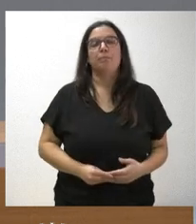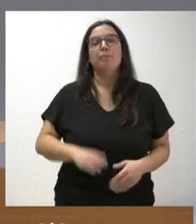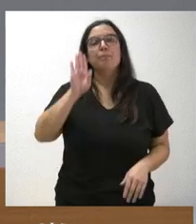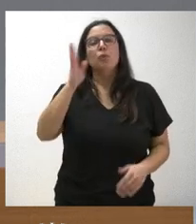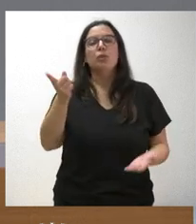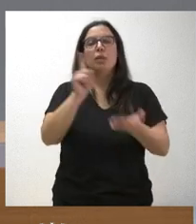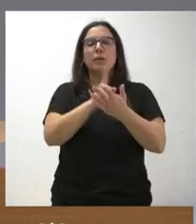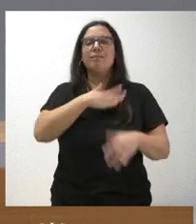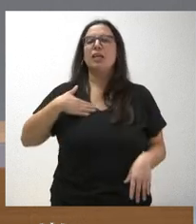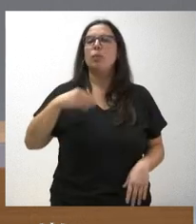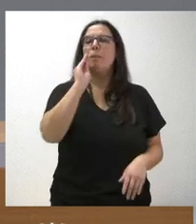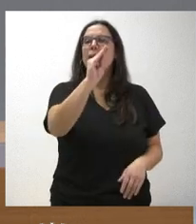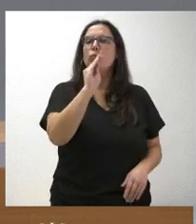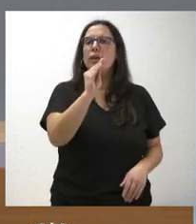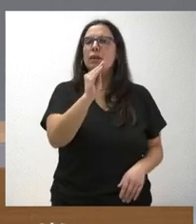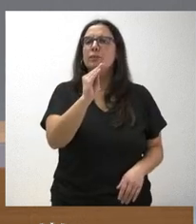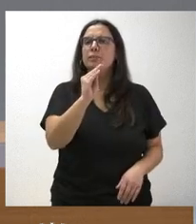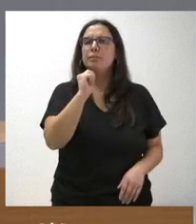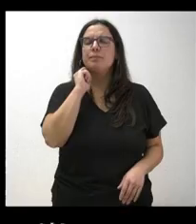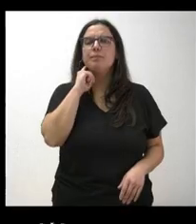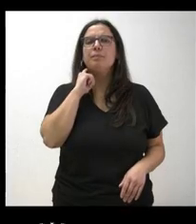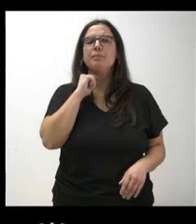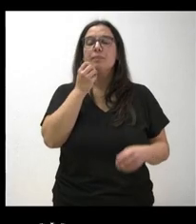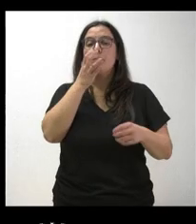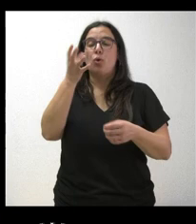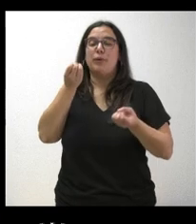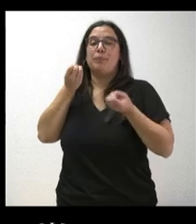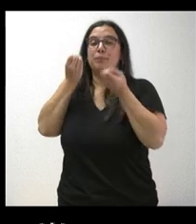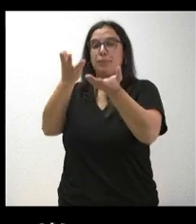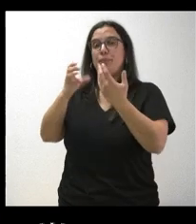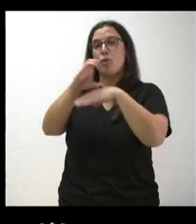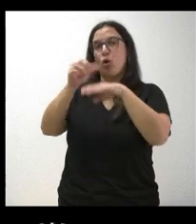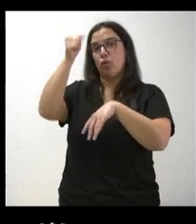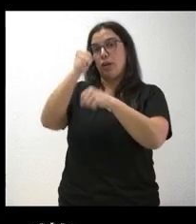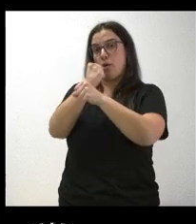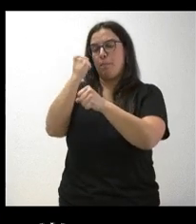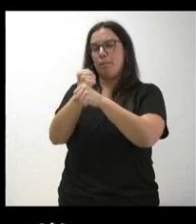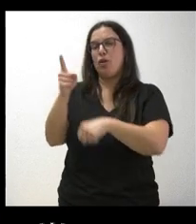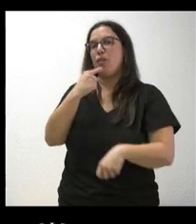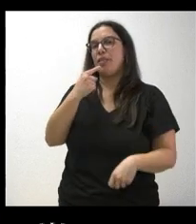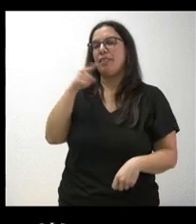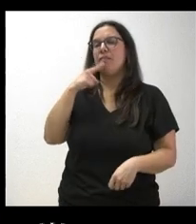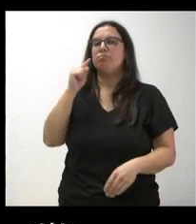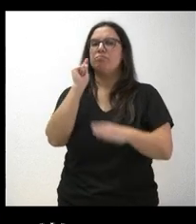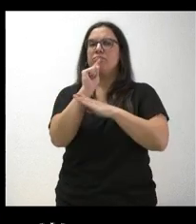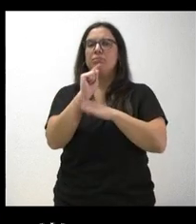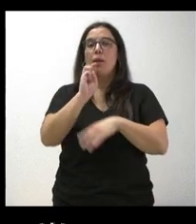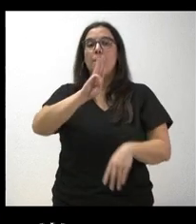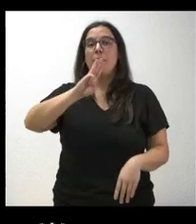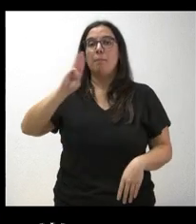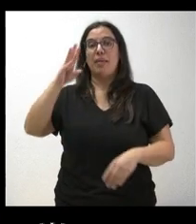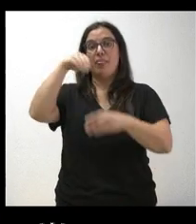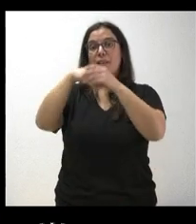gustaría preguntarle por Perdón por unas declaraciones eh del consejero de empleo en las que ha criticado que el PP se haya opuesto en el senado a